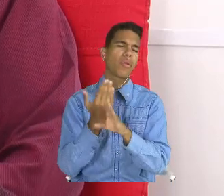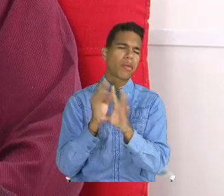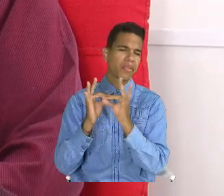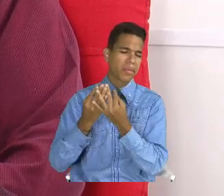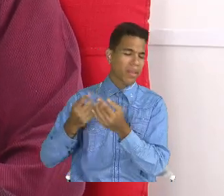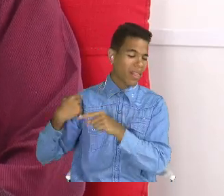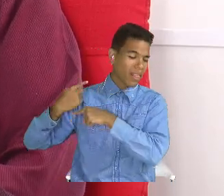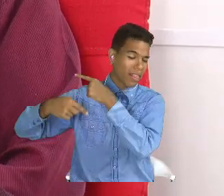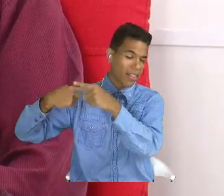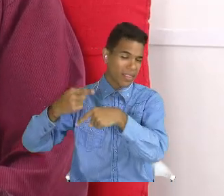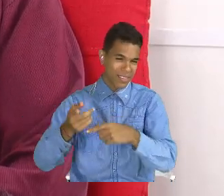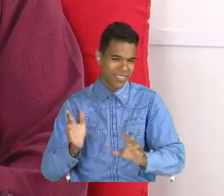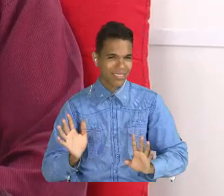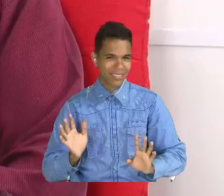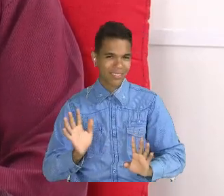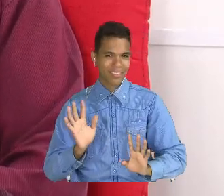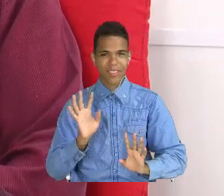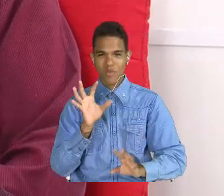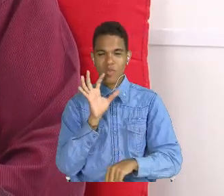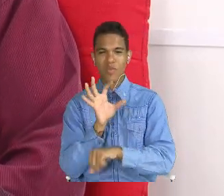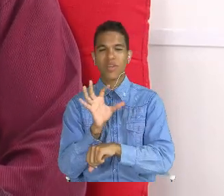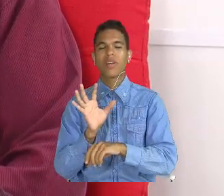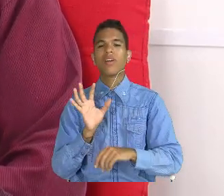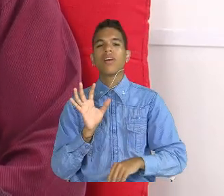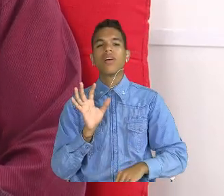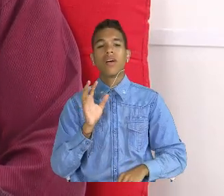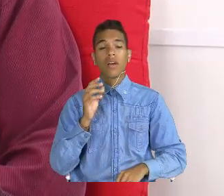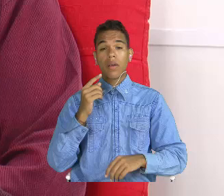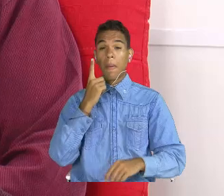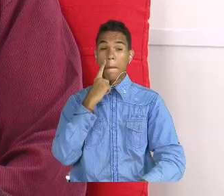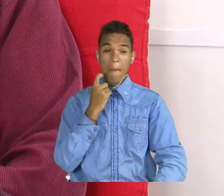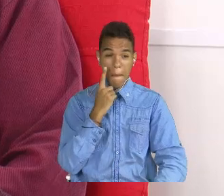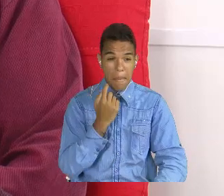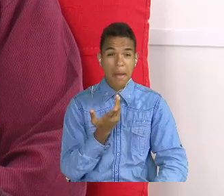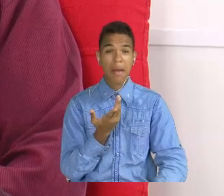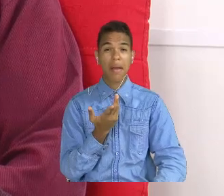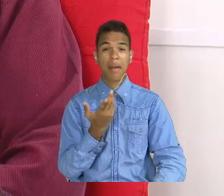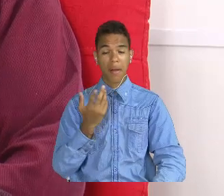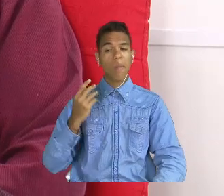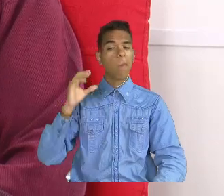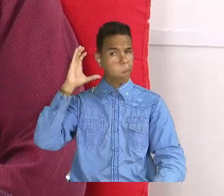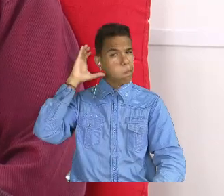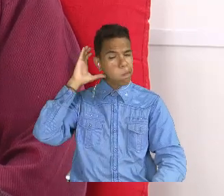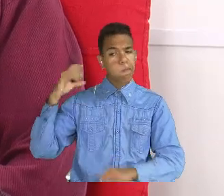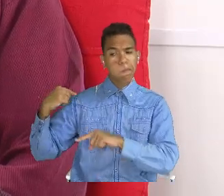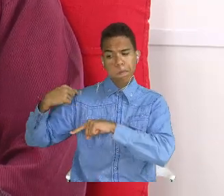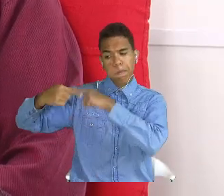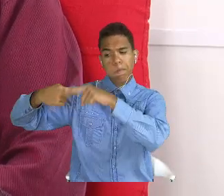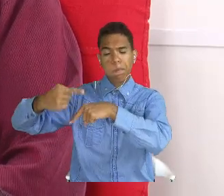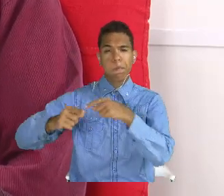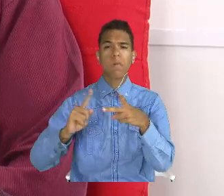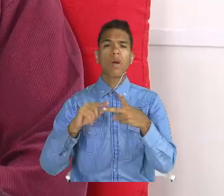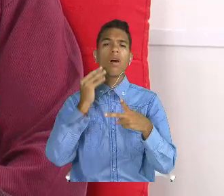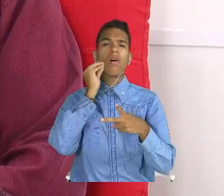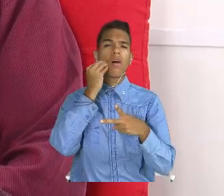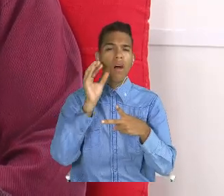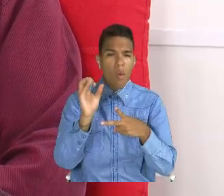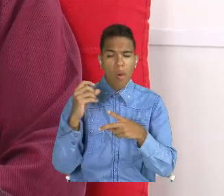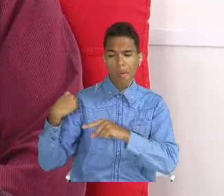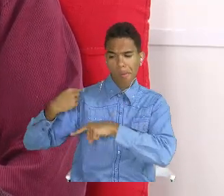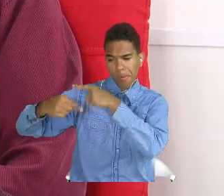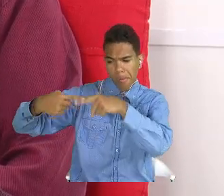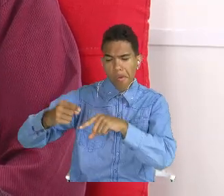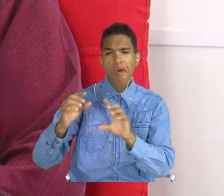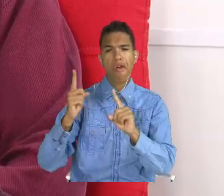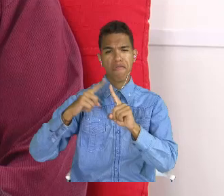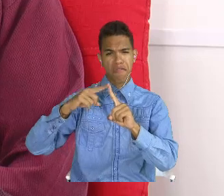sí. Las cosas genéticas quedan: padres diabéticos, abuelos diabéticos, tíos diabéticos,